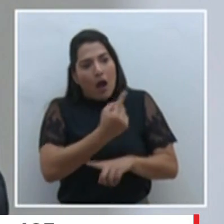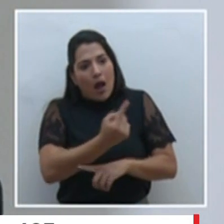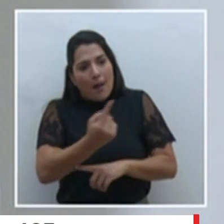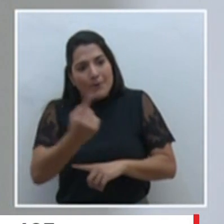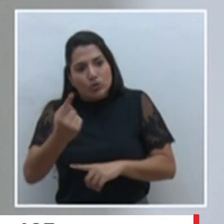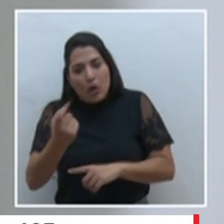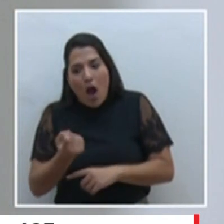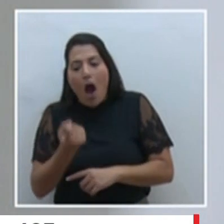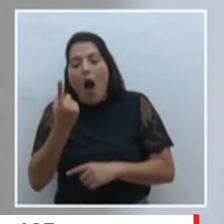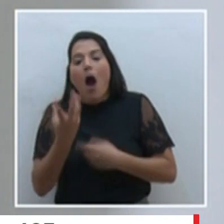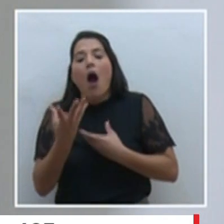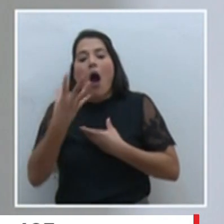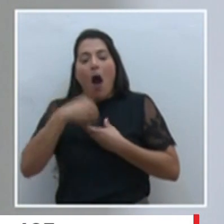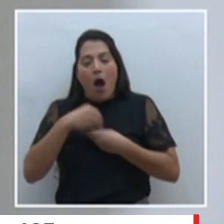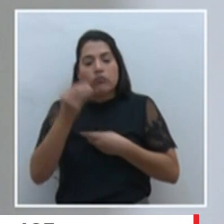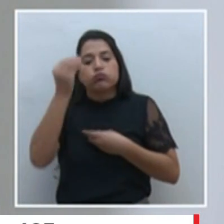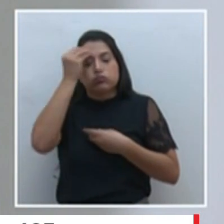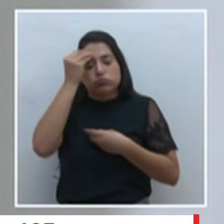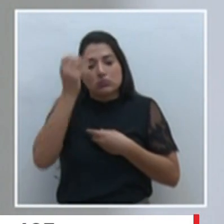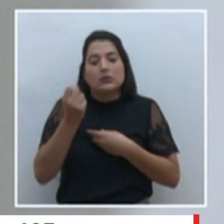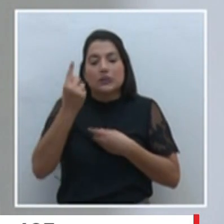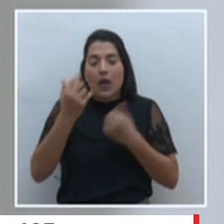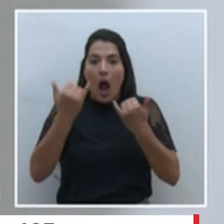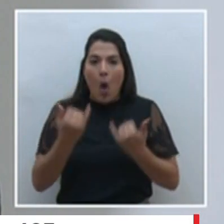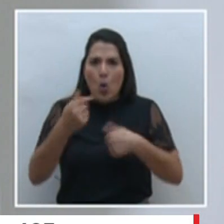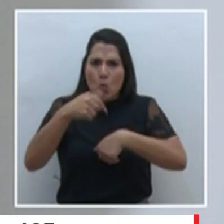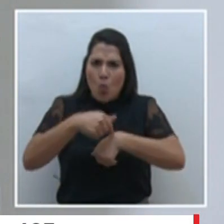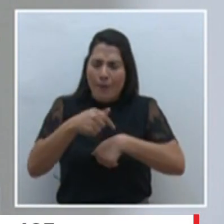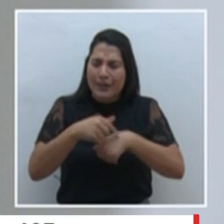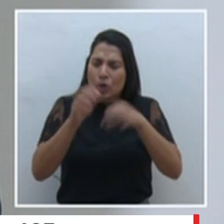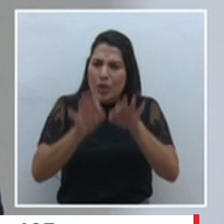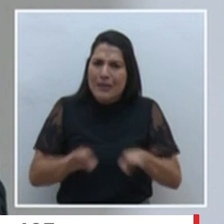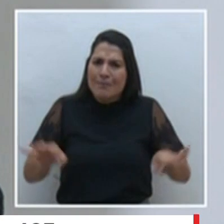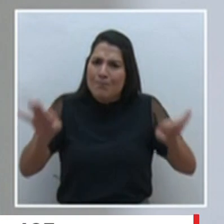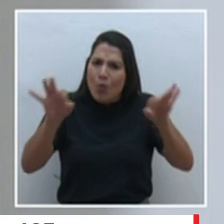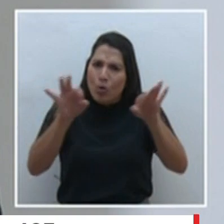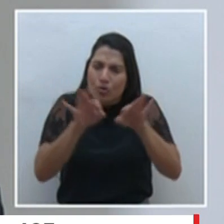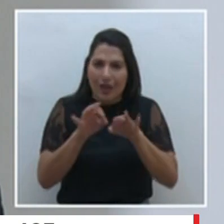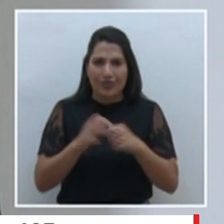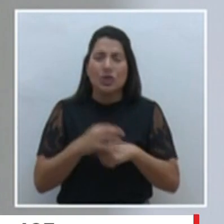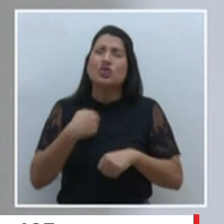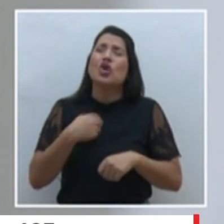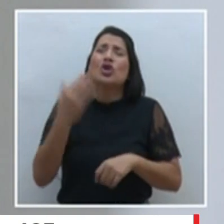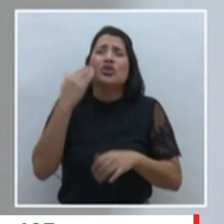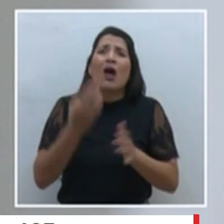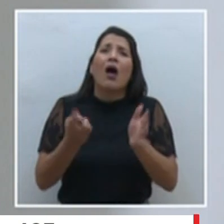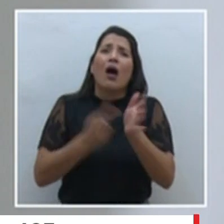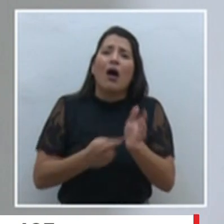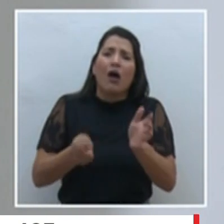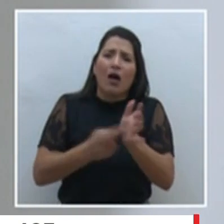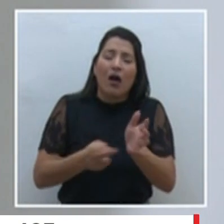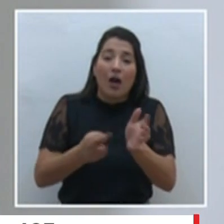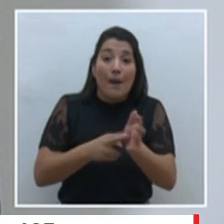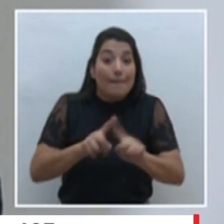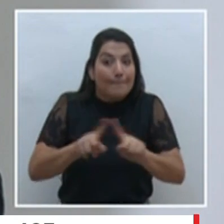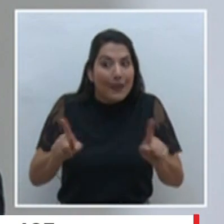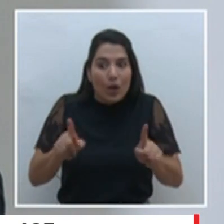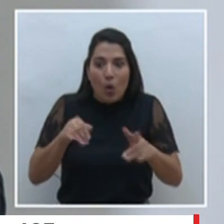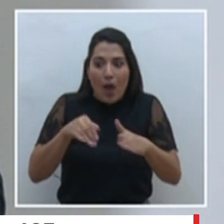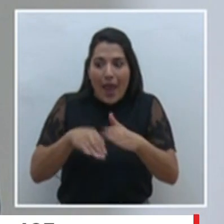que entienda hacia adentro que estamos en ese momento histórico. Y yo sé que lo repito y lo digo otra vez, pero es que en la